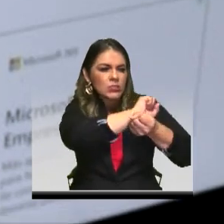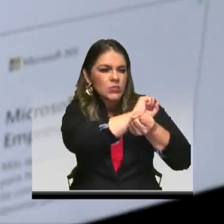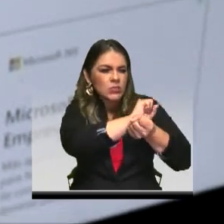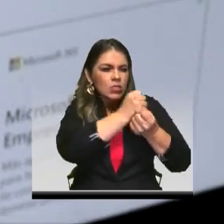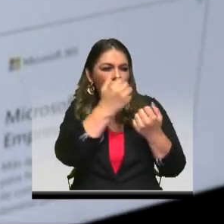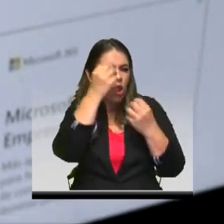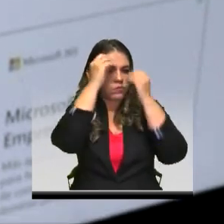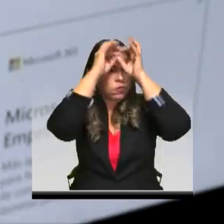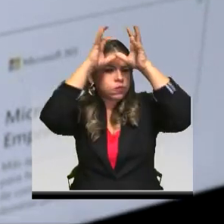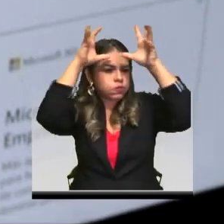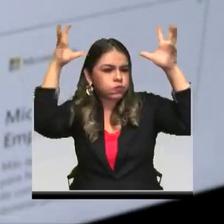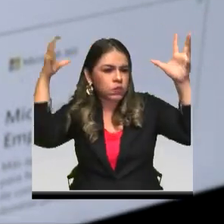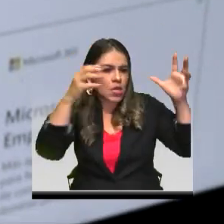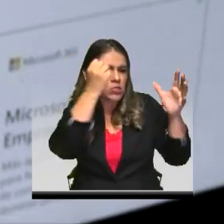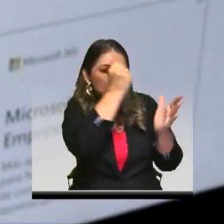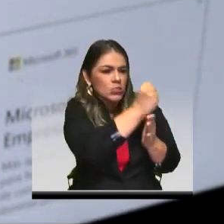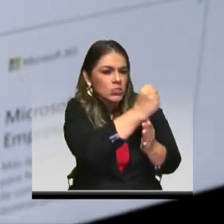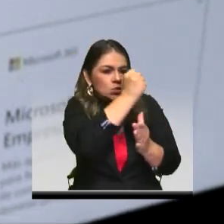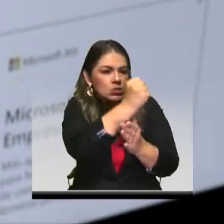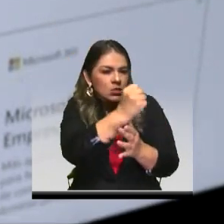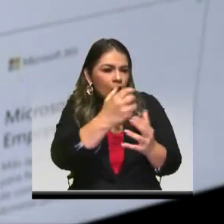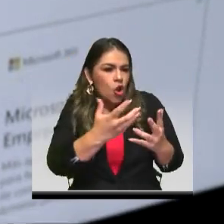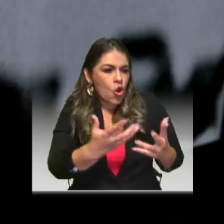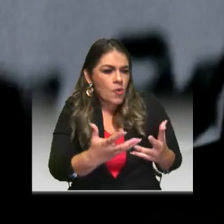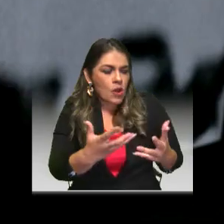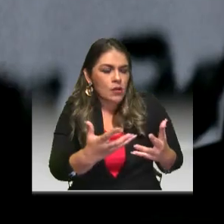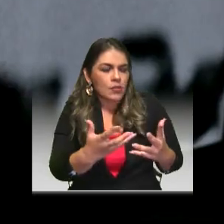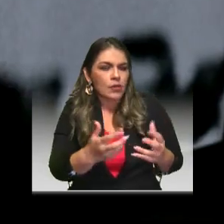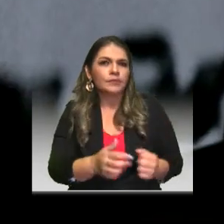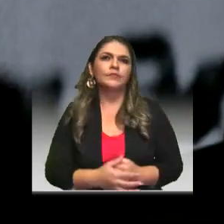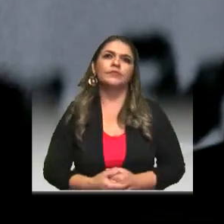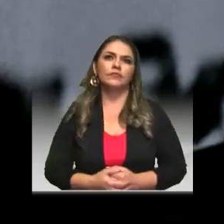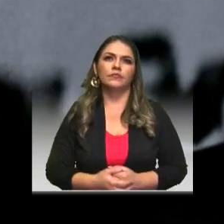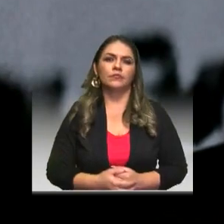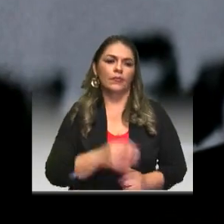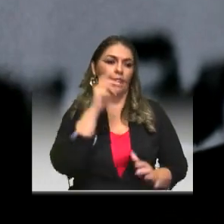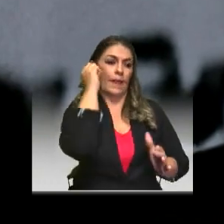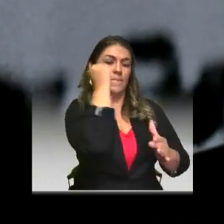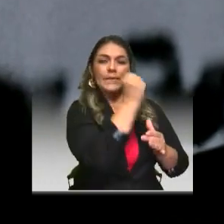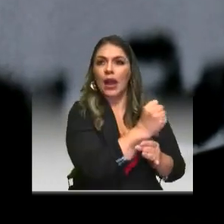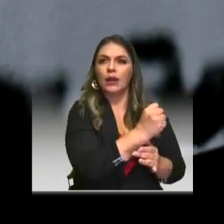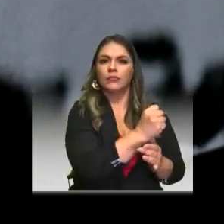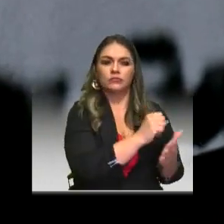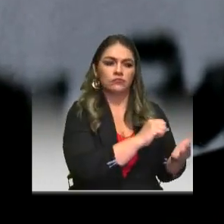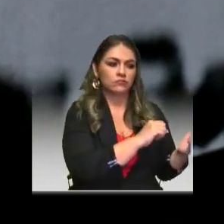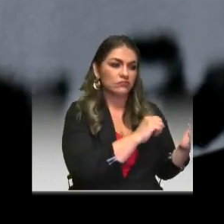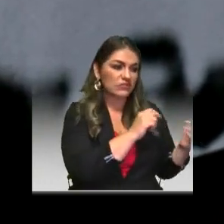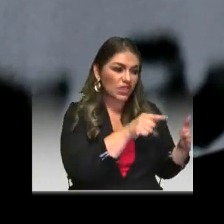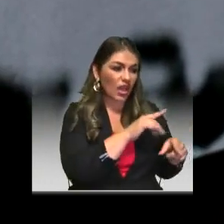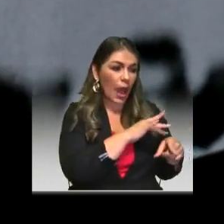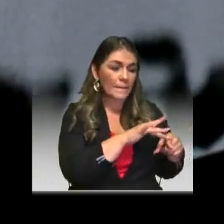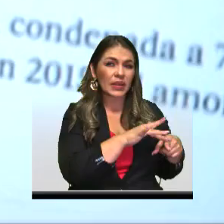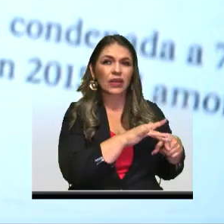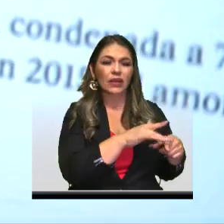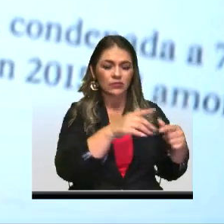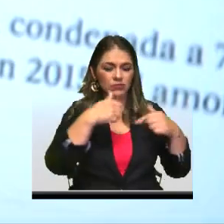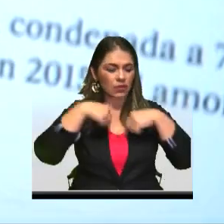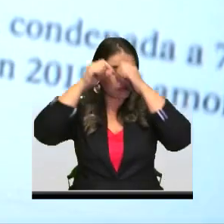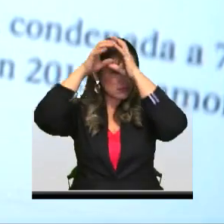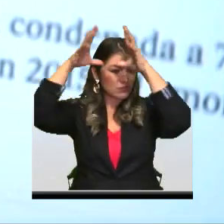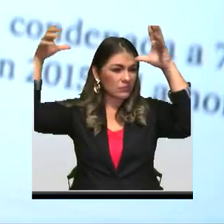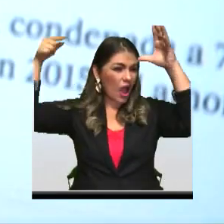cómo va a ser este crimen que van a cometer y demás. Cuando lo llevan a cabo, se dan cuenta de que no fue